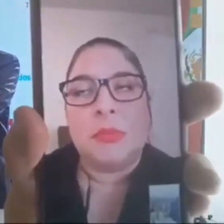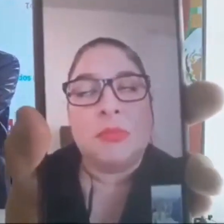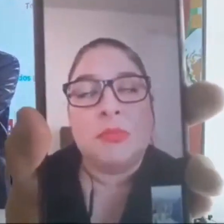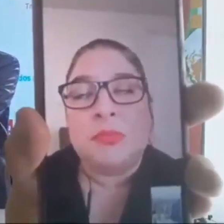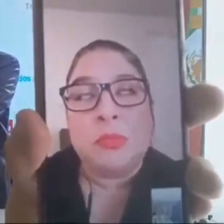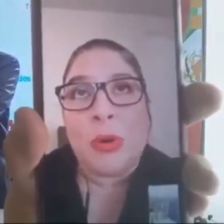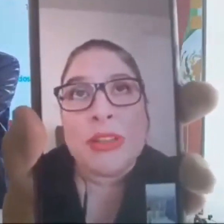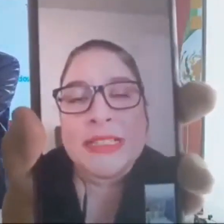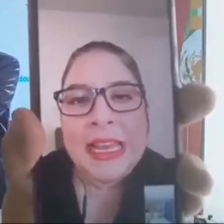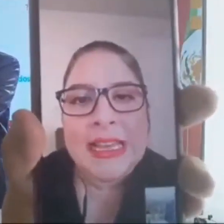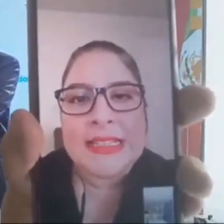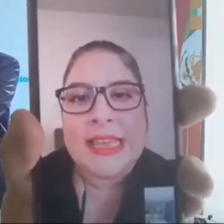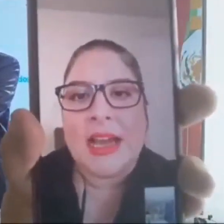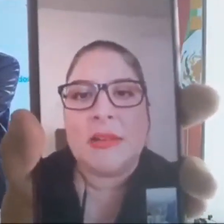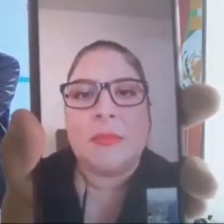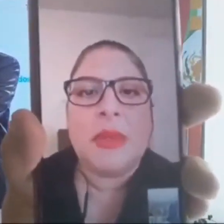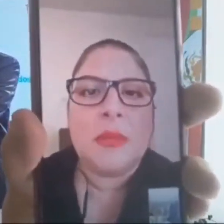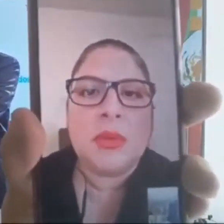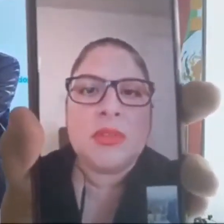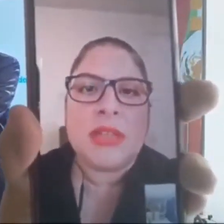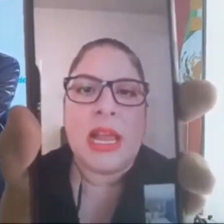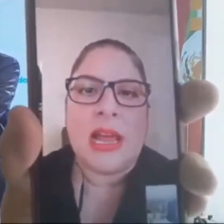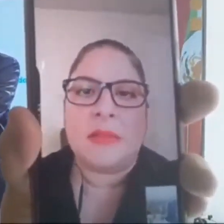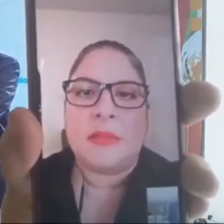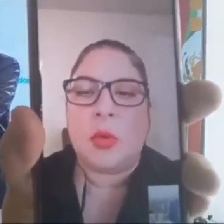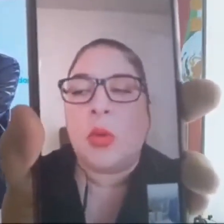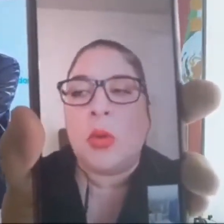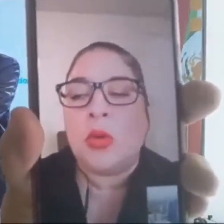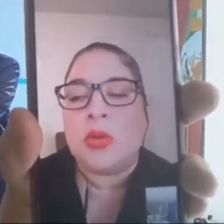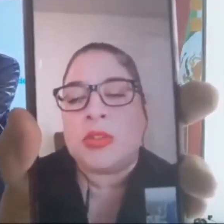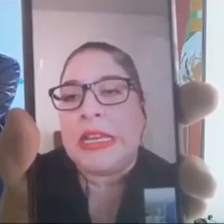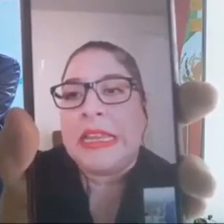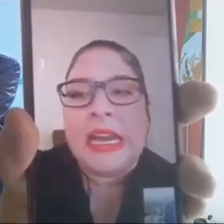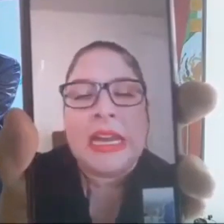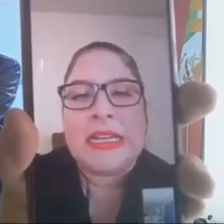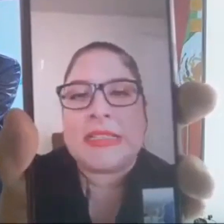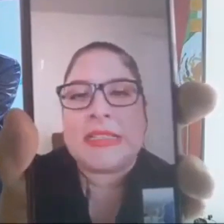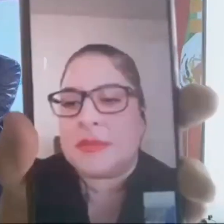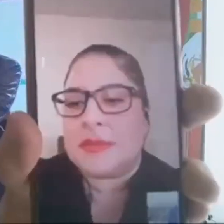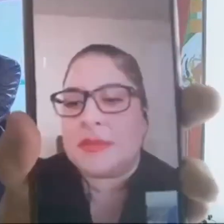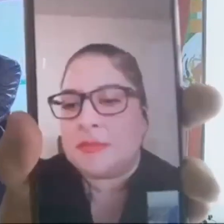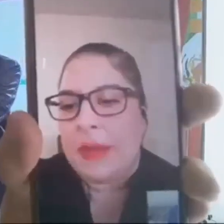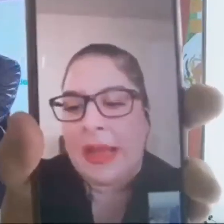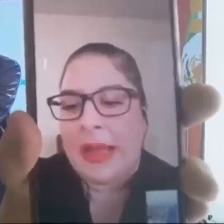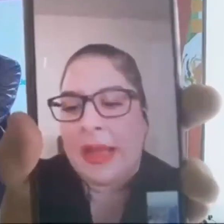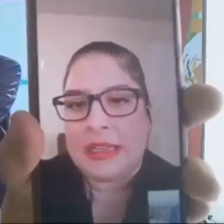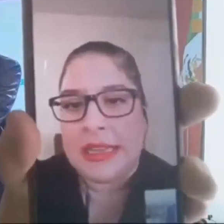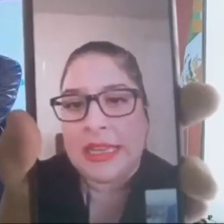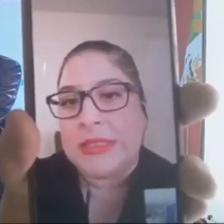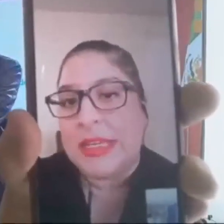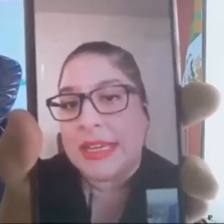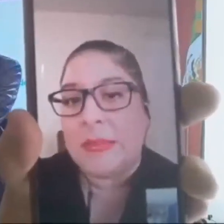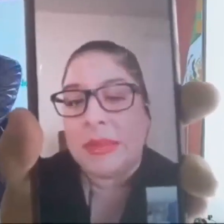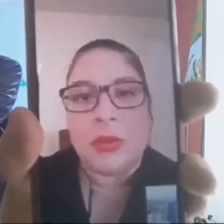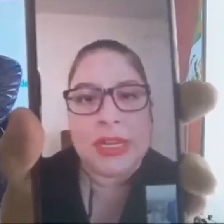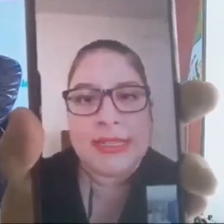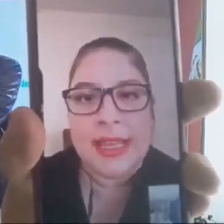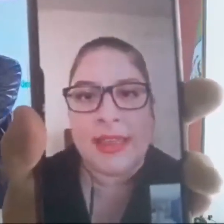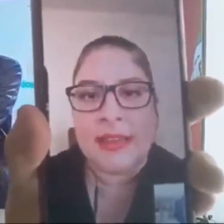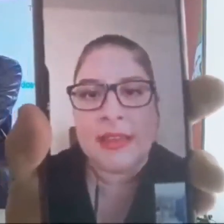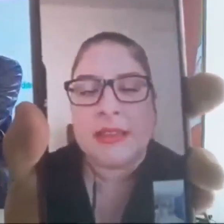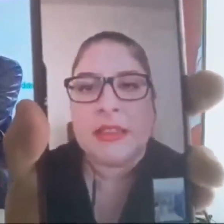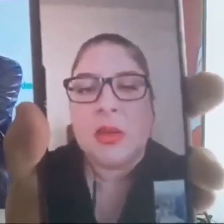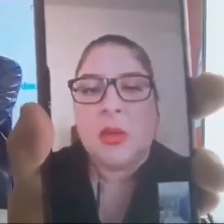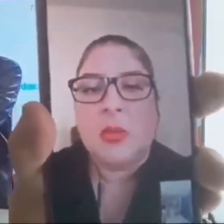que, por desgracia, miembros de la, o los que lideran estas bandas de